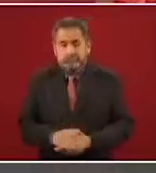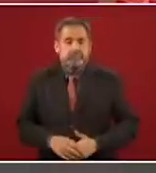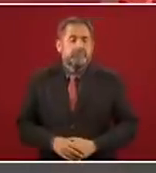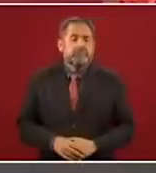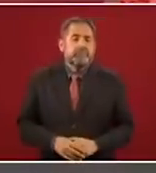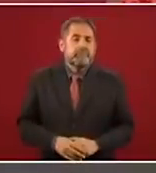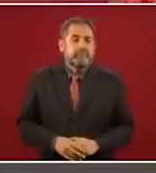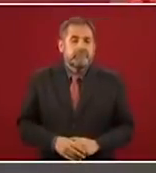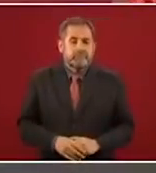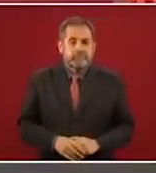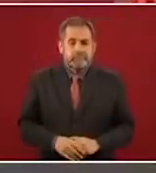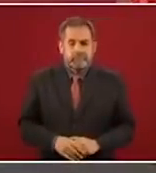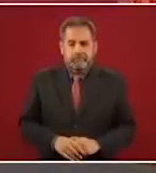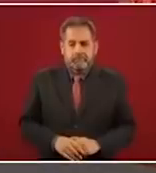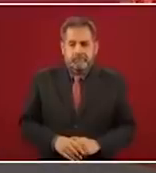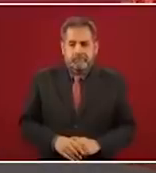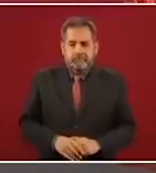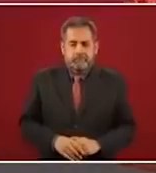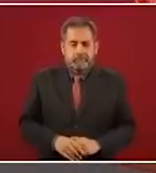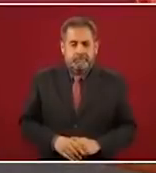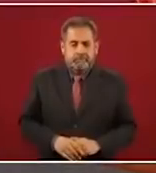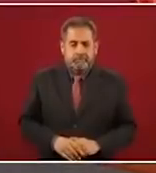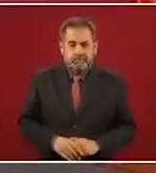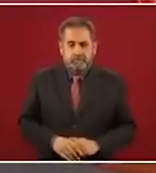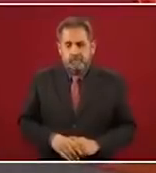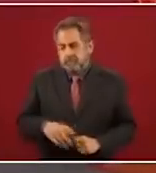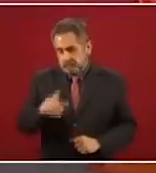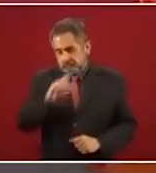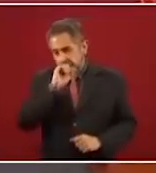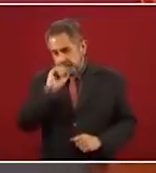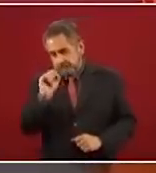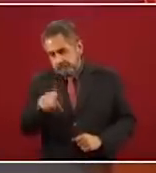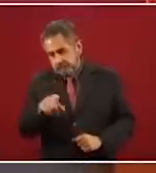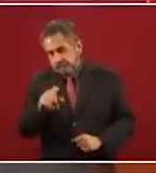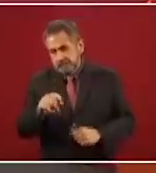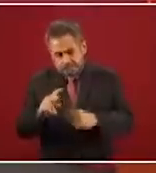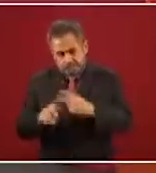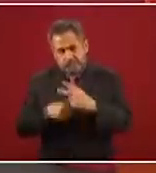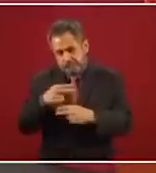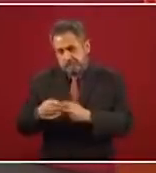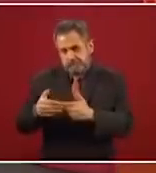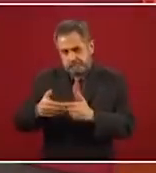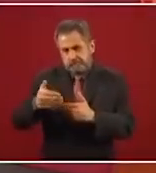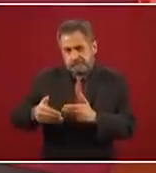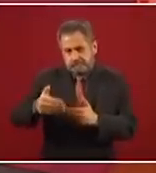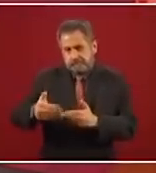dinero de esas bandas criminales? También en eso se avanza mucho.